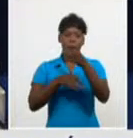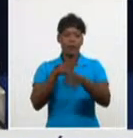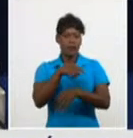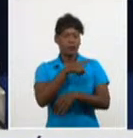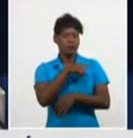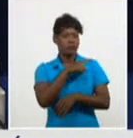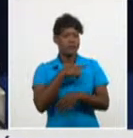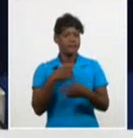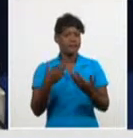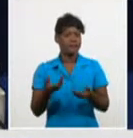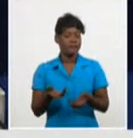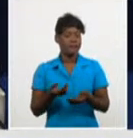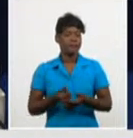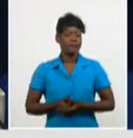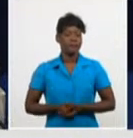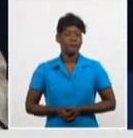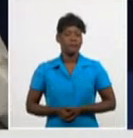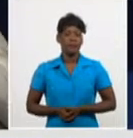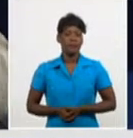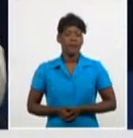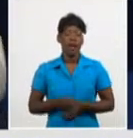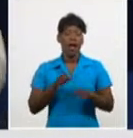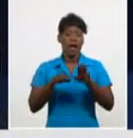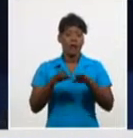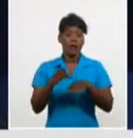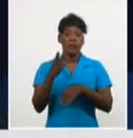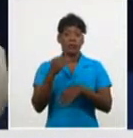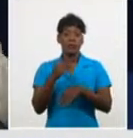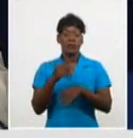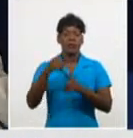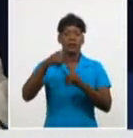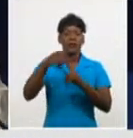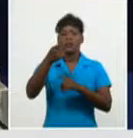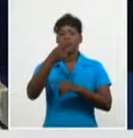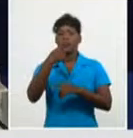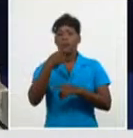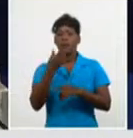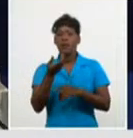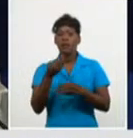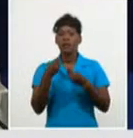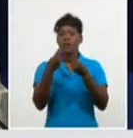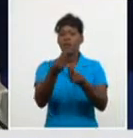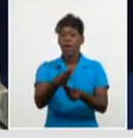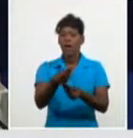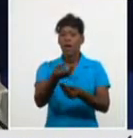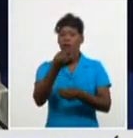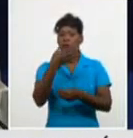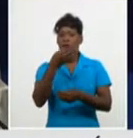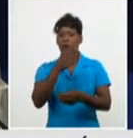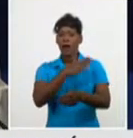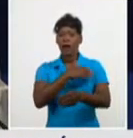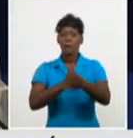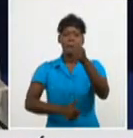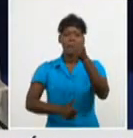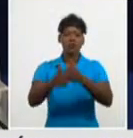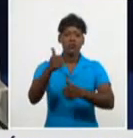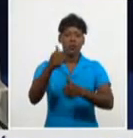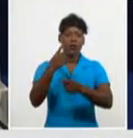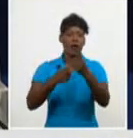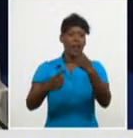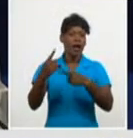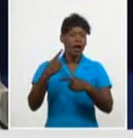que, porque decían, no, los medicamentos que se utilizan para la hipertensión arterial pues